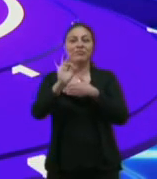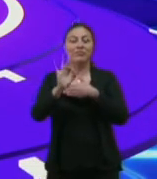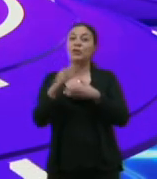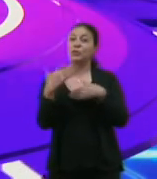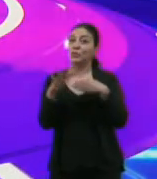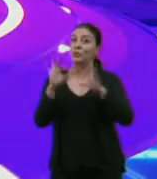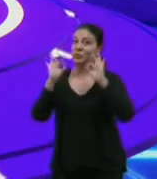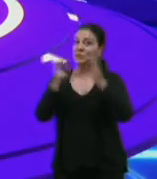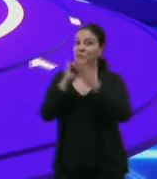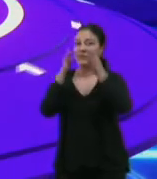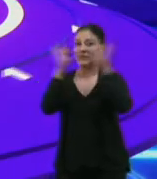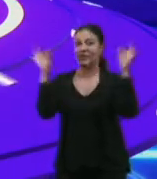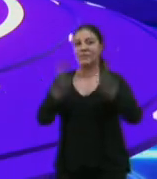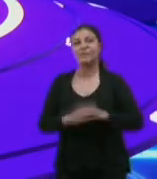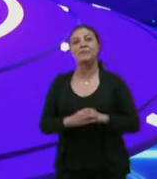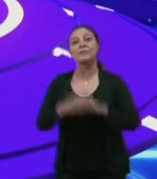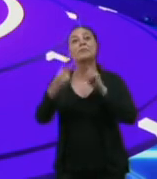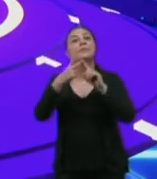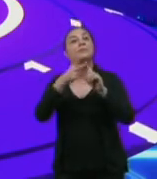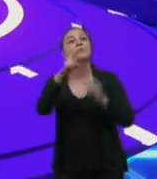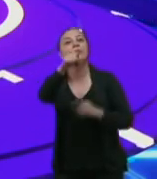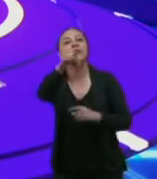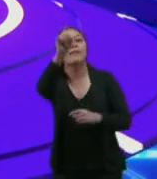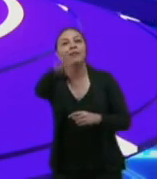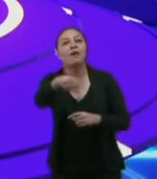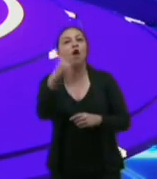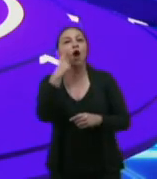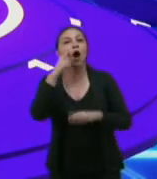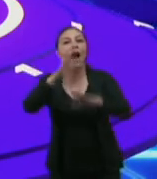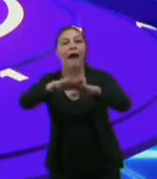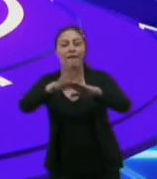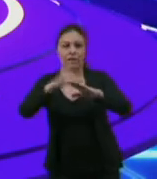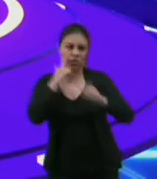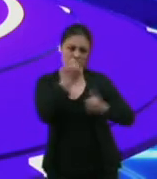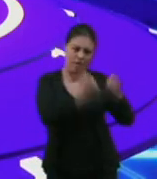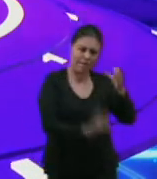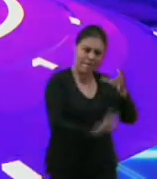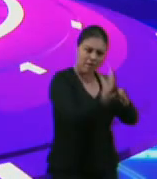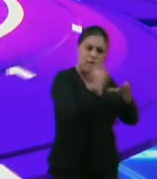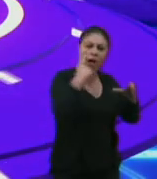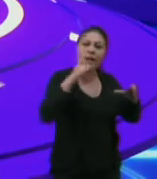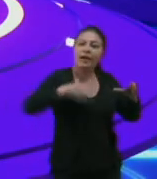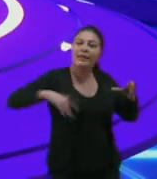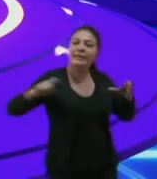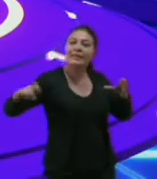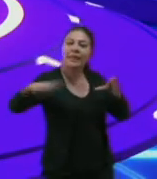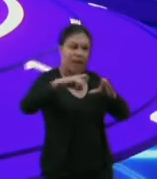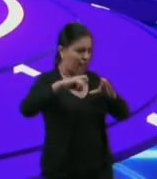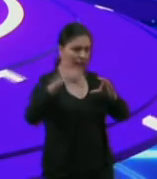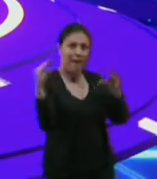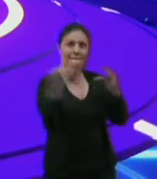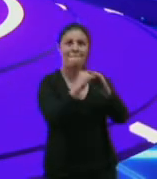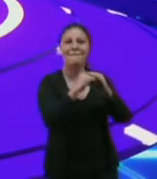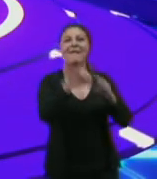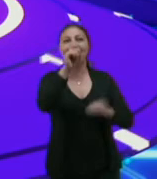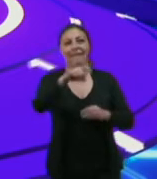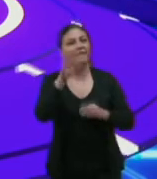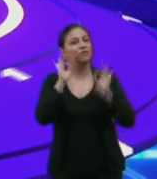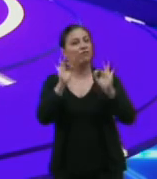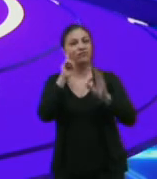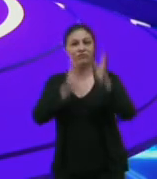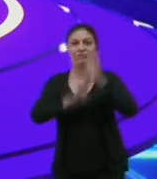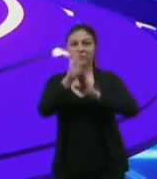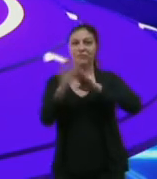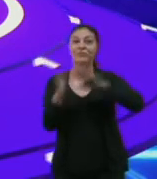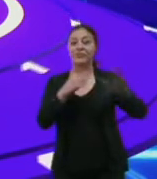segunda usted debe invertir en ajustar el producto al mercado para tener éxito tercero en